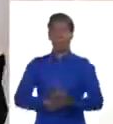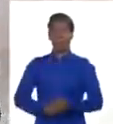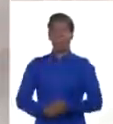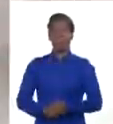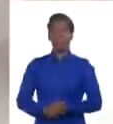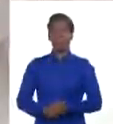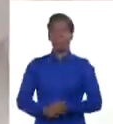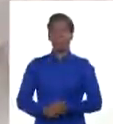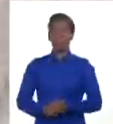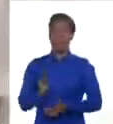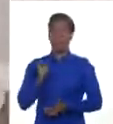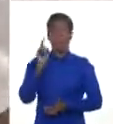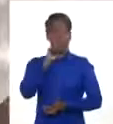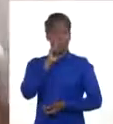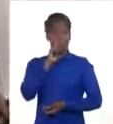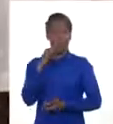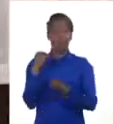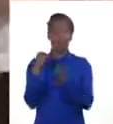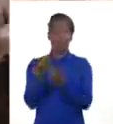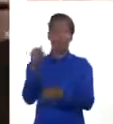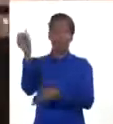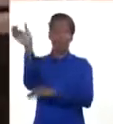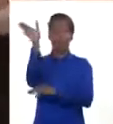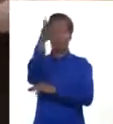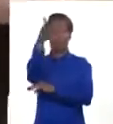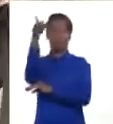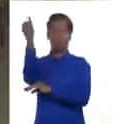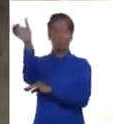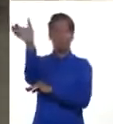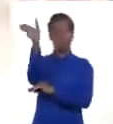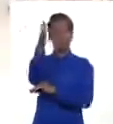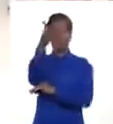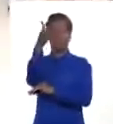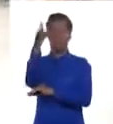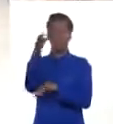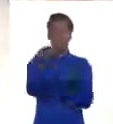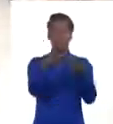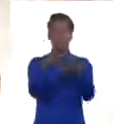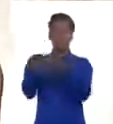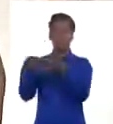la bandera de honor Niceto Pérez García a 31 organizaciones de base.